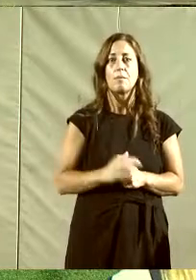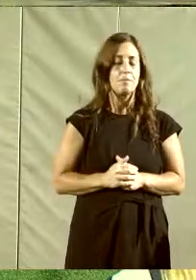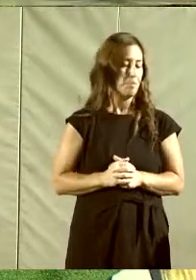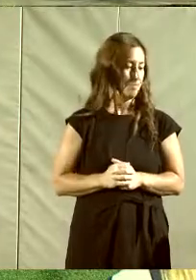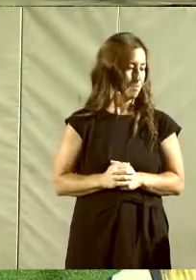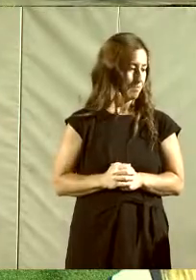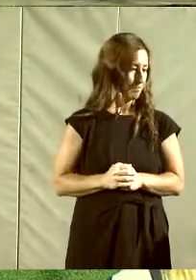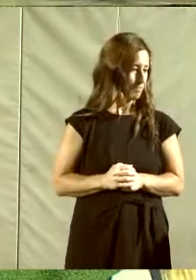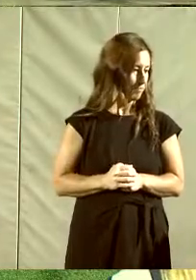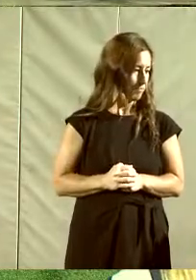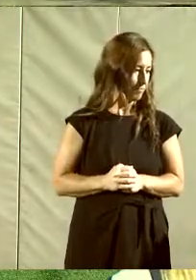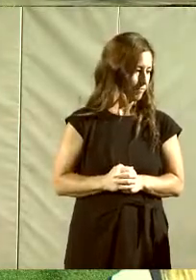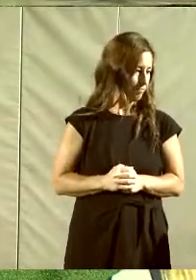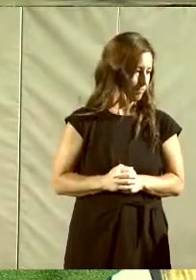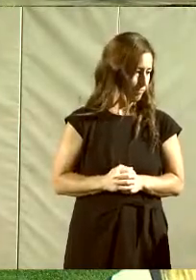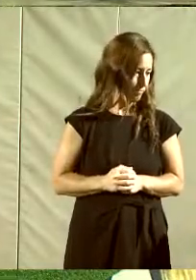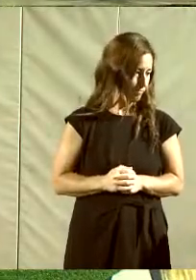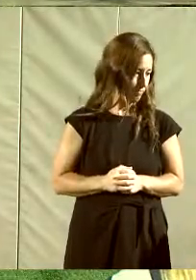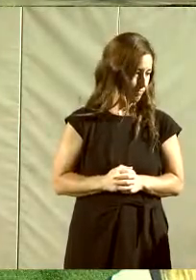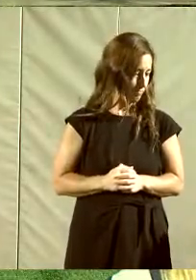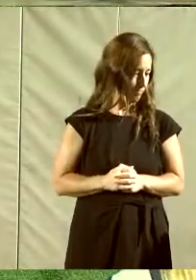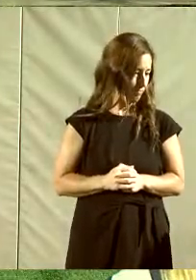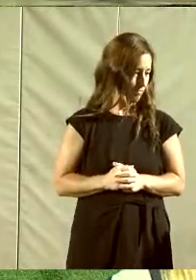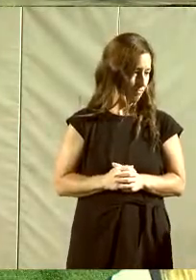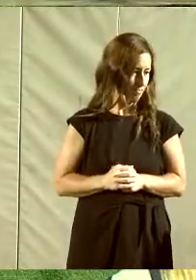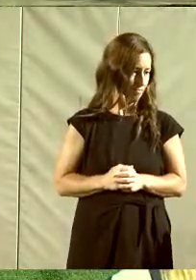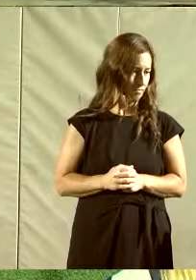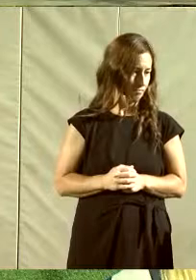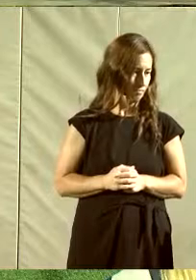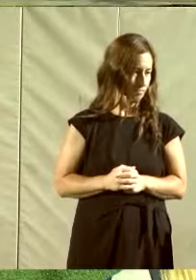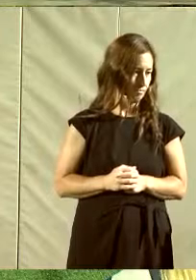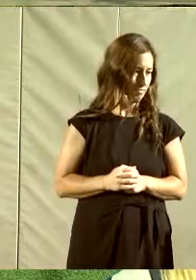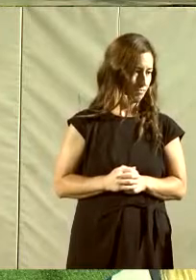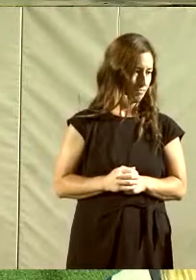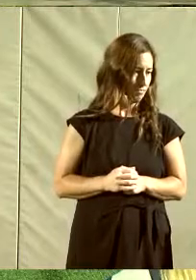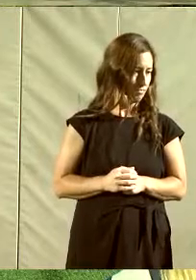Ana Claudia Flores Salas.